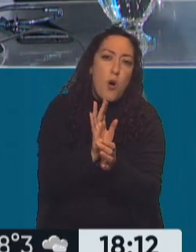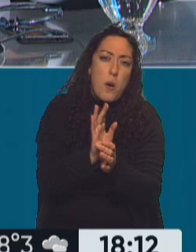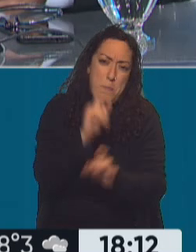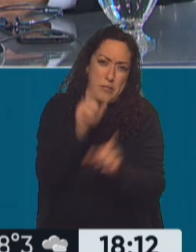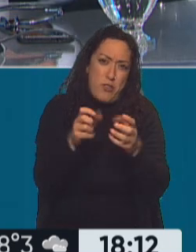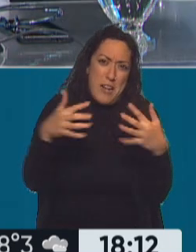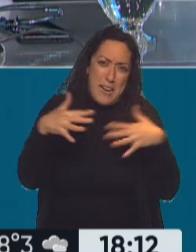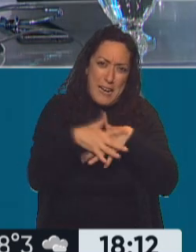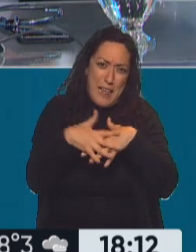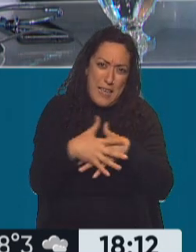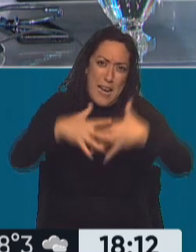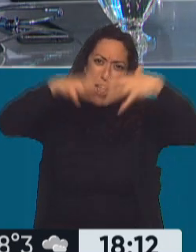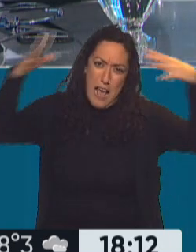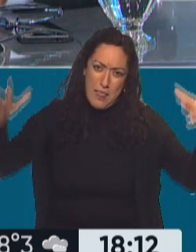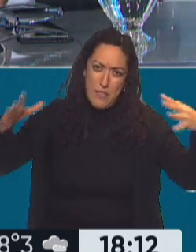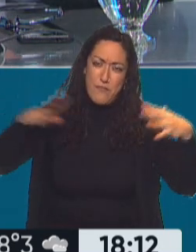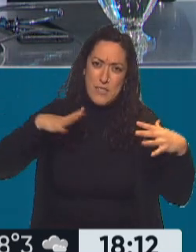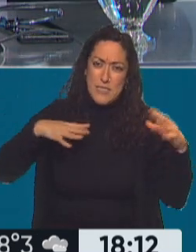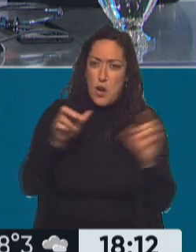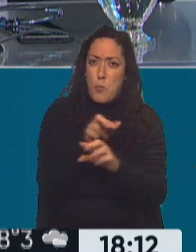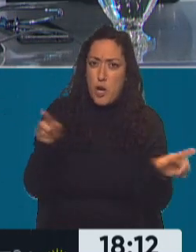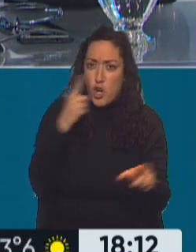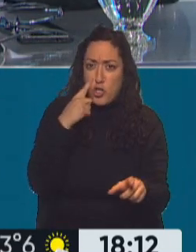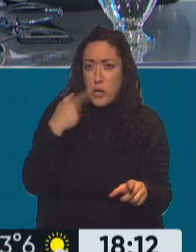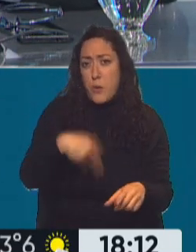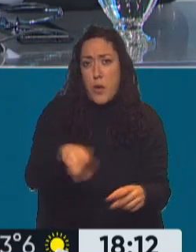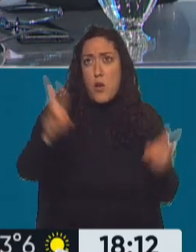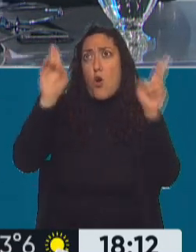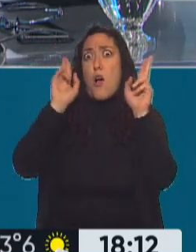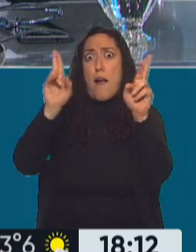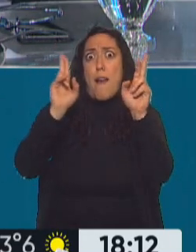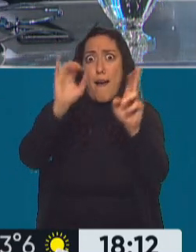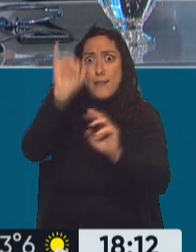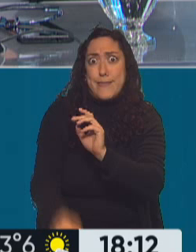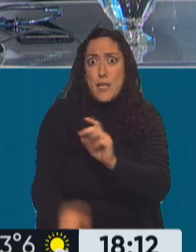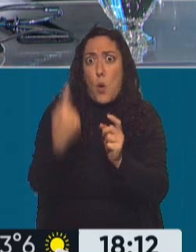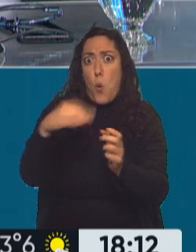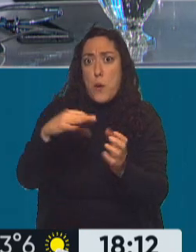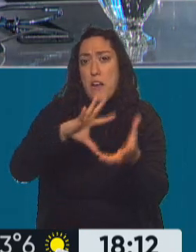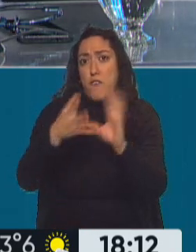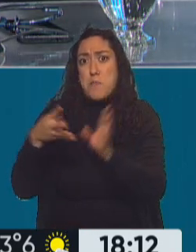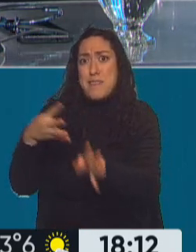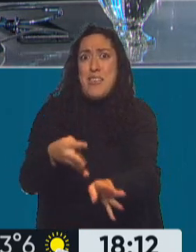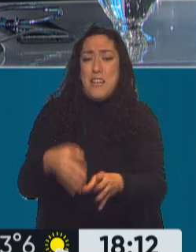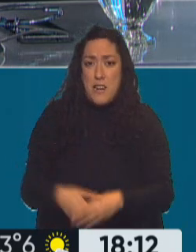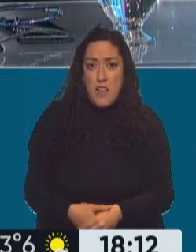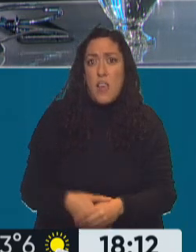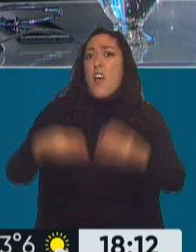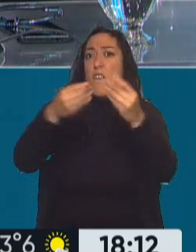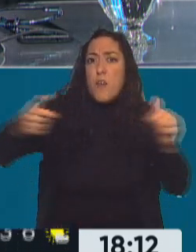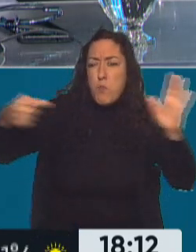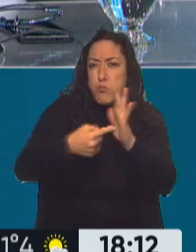atrás, y que vamos a conocer lo peor de todo esto. Ojalá lo conozcamos, porque es la única forma de combatirlo. Ni siquiera de terminar